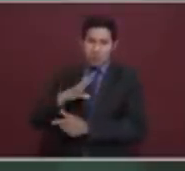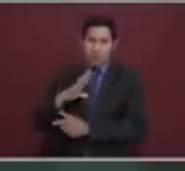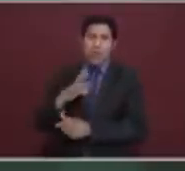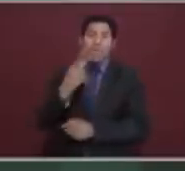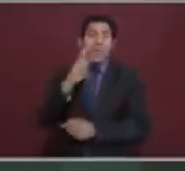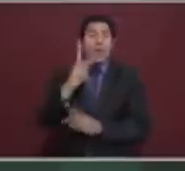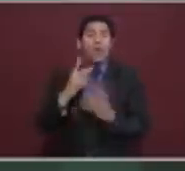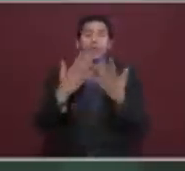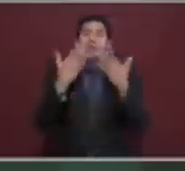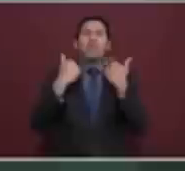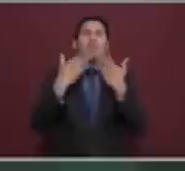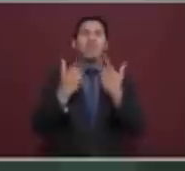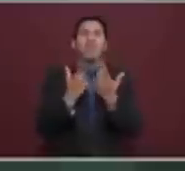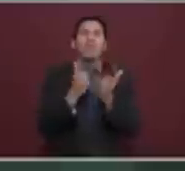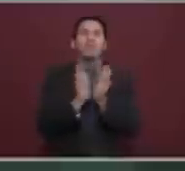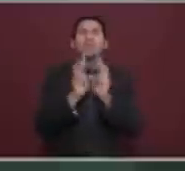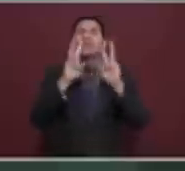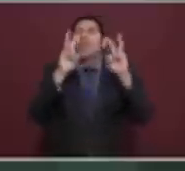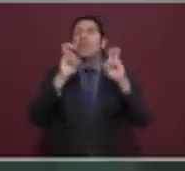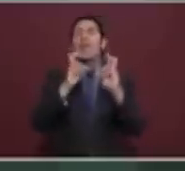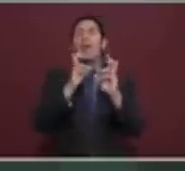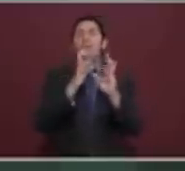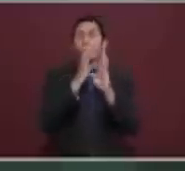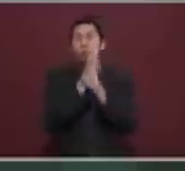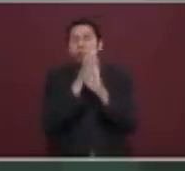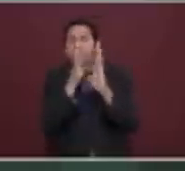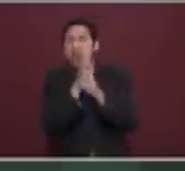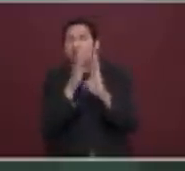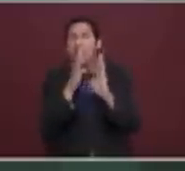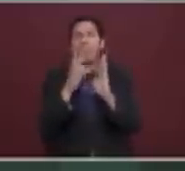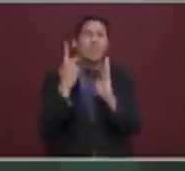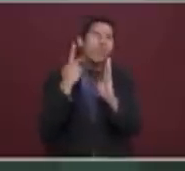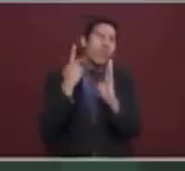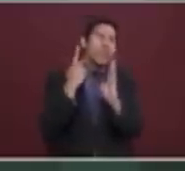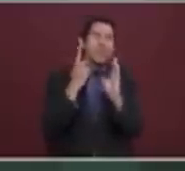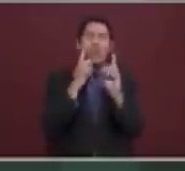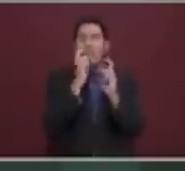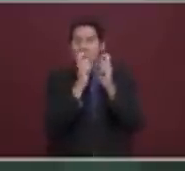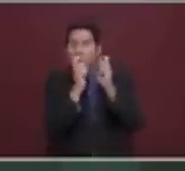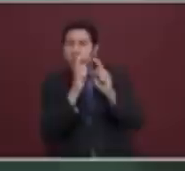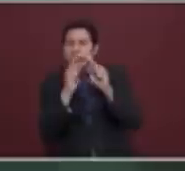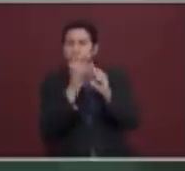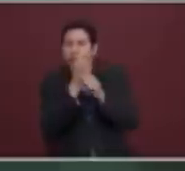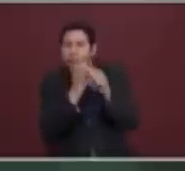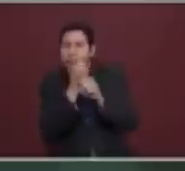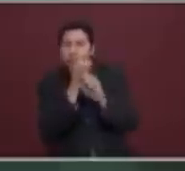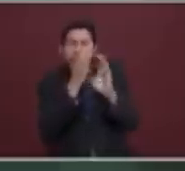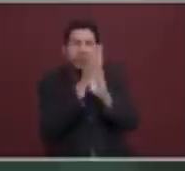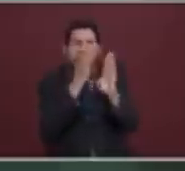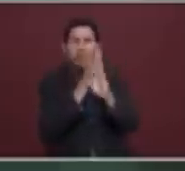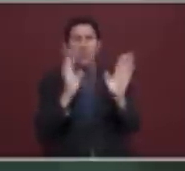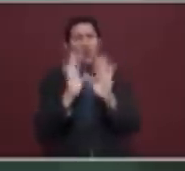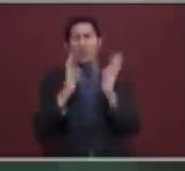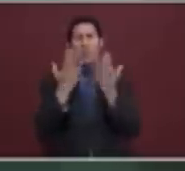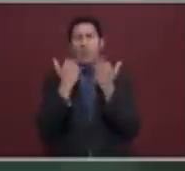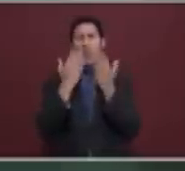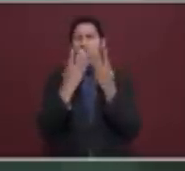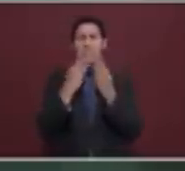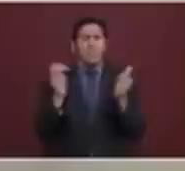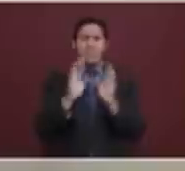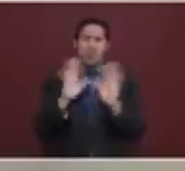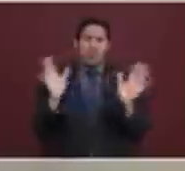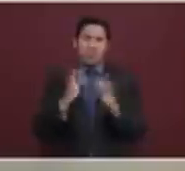el espionaje político que había y que padecimos todos eso ya no existe